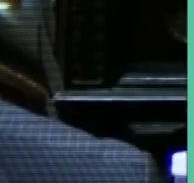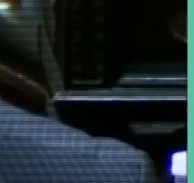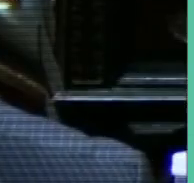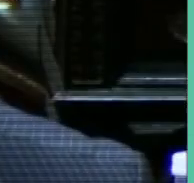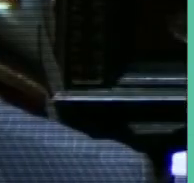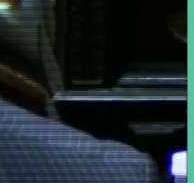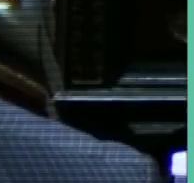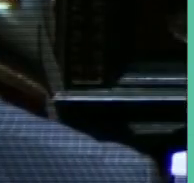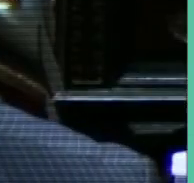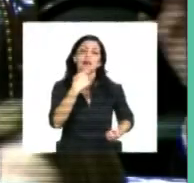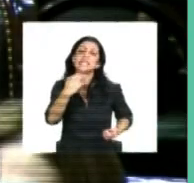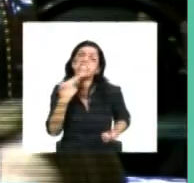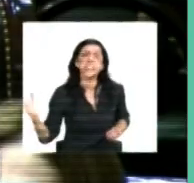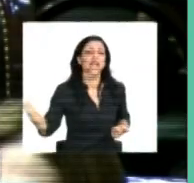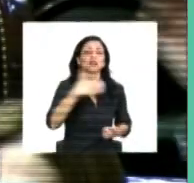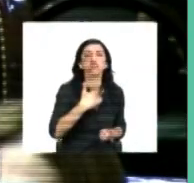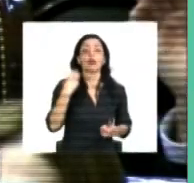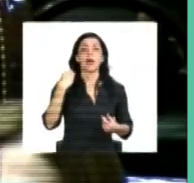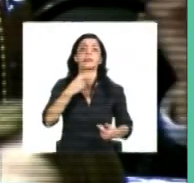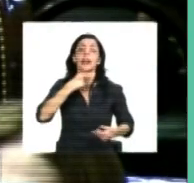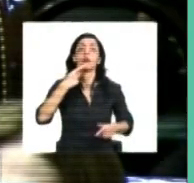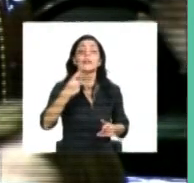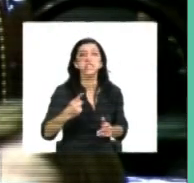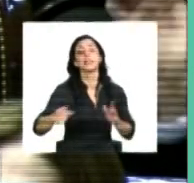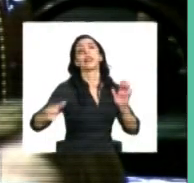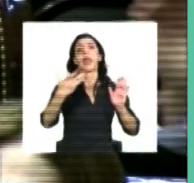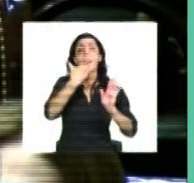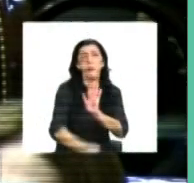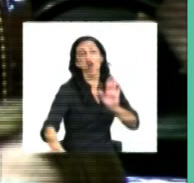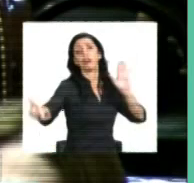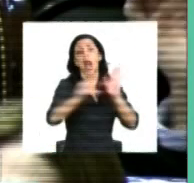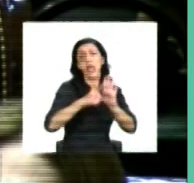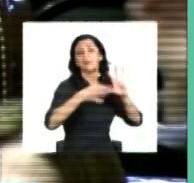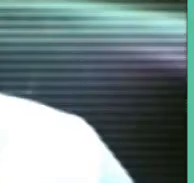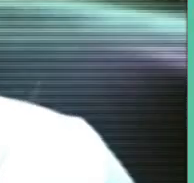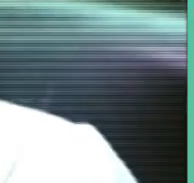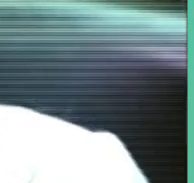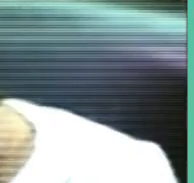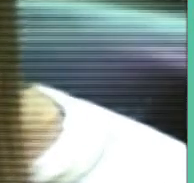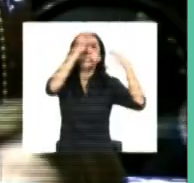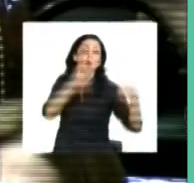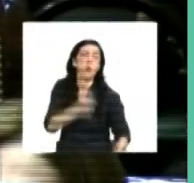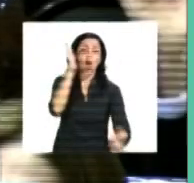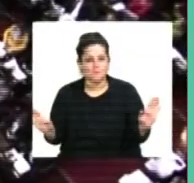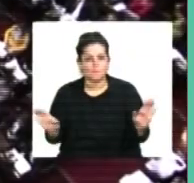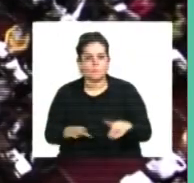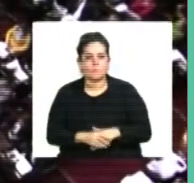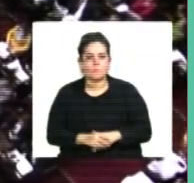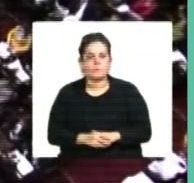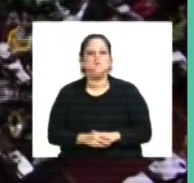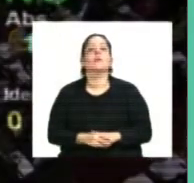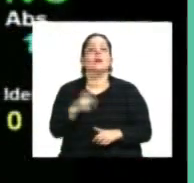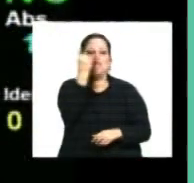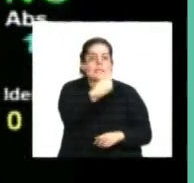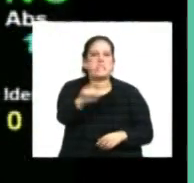hablábamos opción, que también Pino Solana fue el único que habló de el goce femenino. Y el goce está en la clave de esto. ¿Por qué? Porque justamente en el caso de una